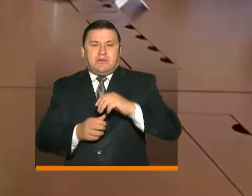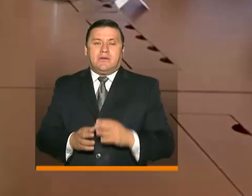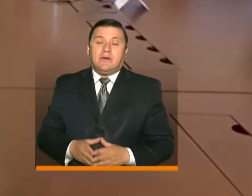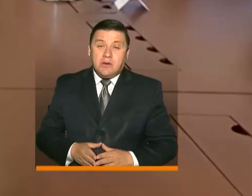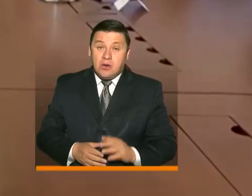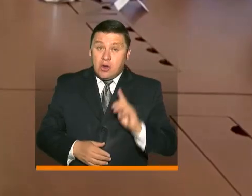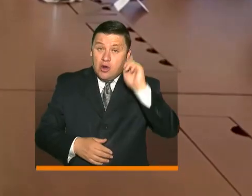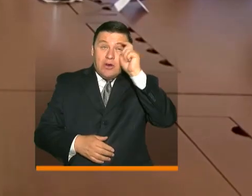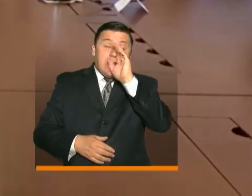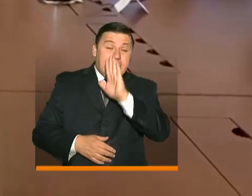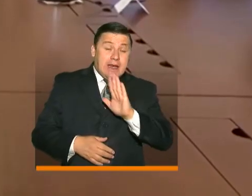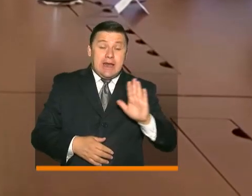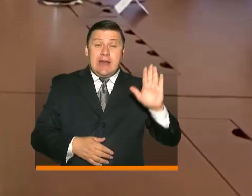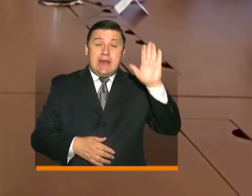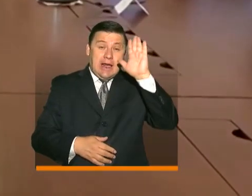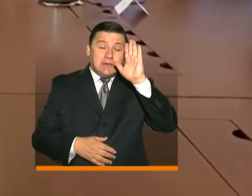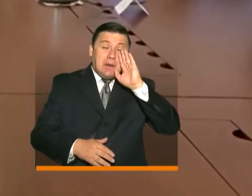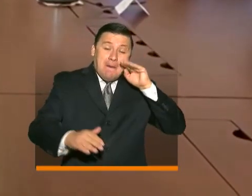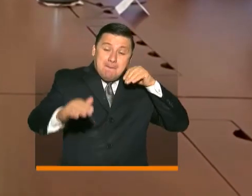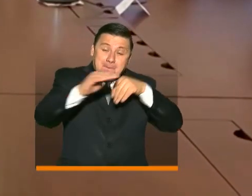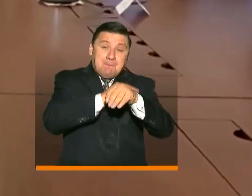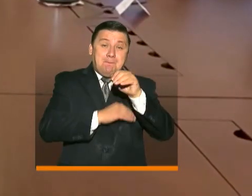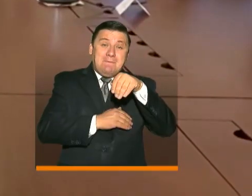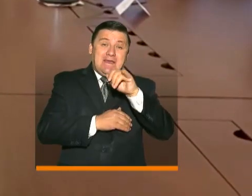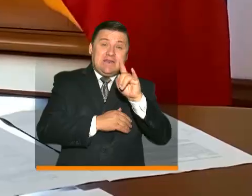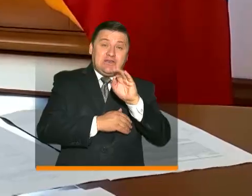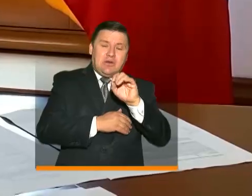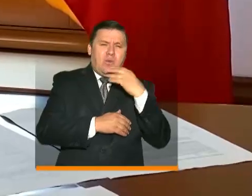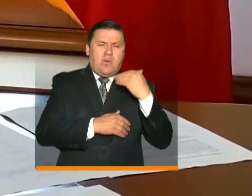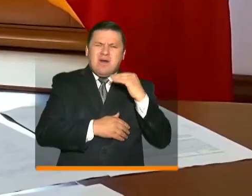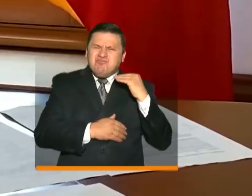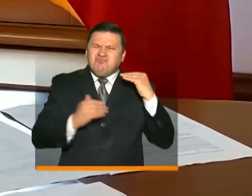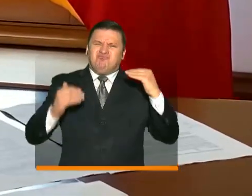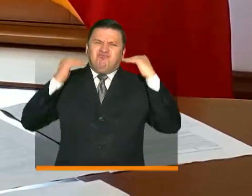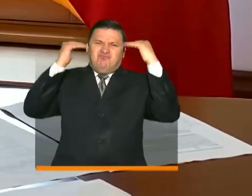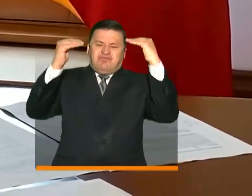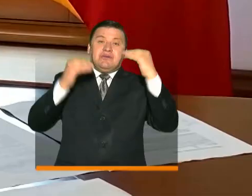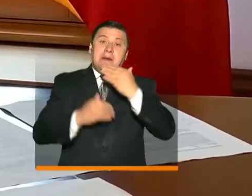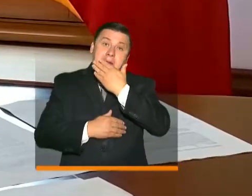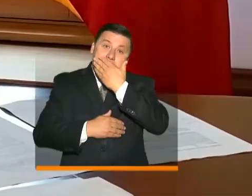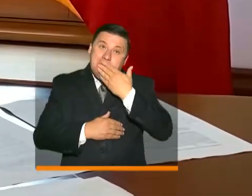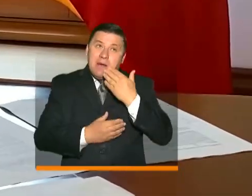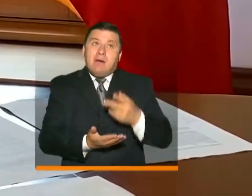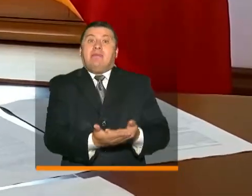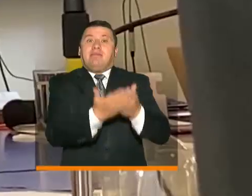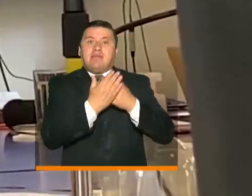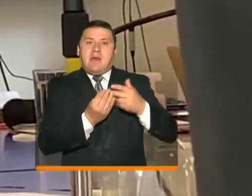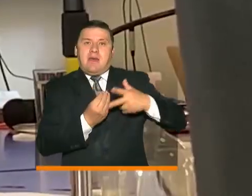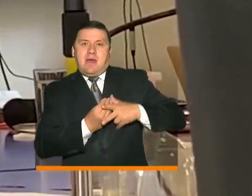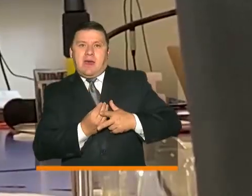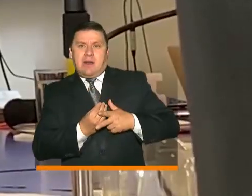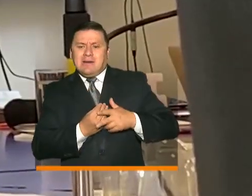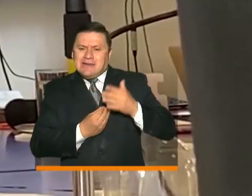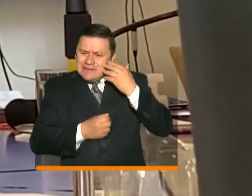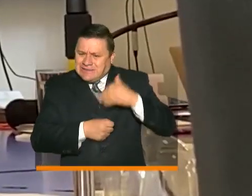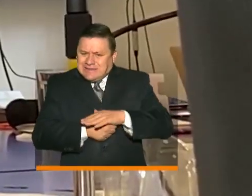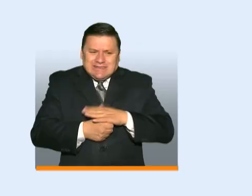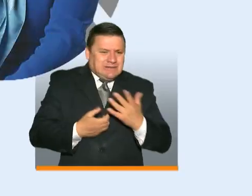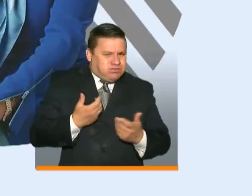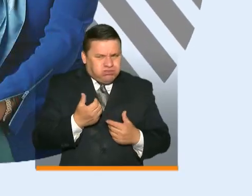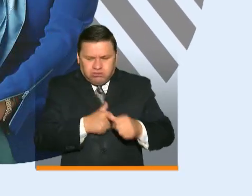El Gobierno Nacional lanzó la misión de internacionalización, un grupo de alto nivel que propondrá las mejores herramientas para enfrentar este